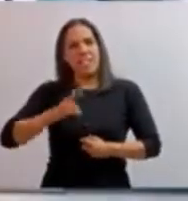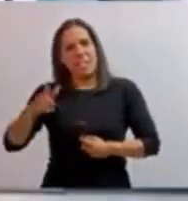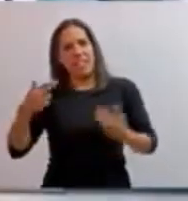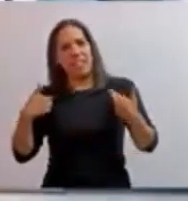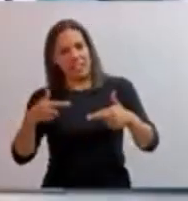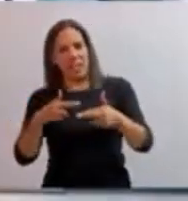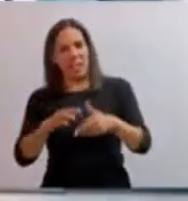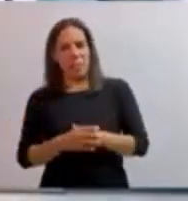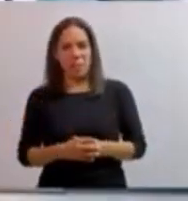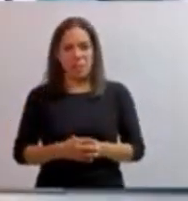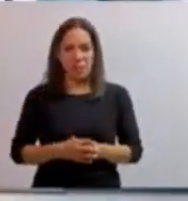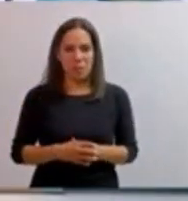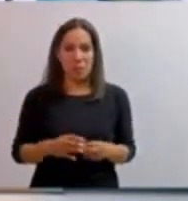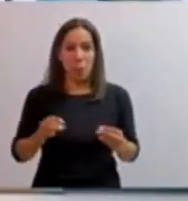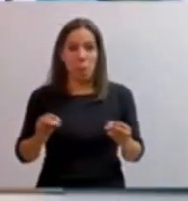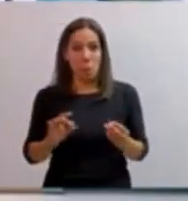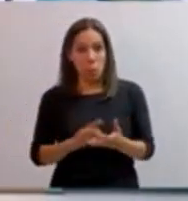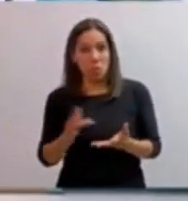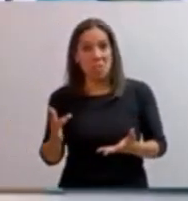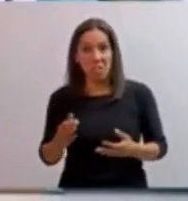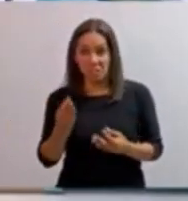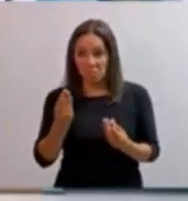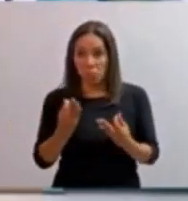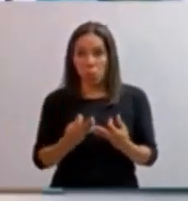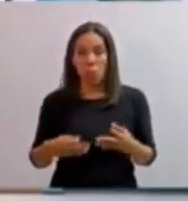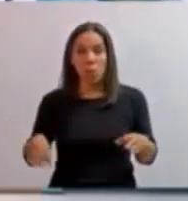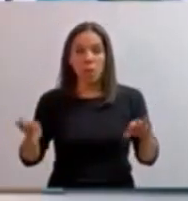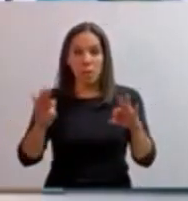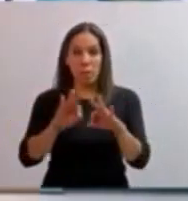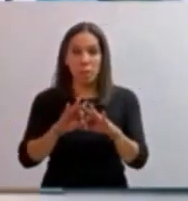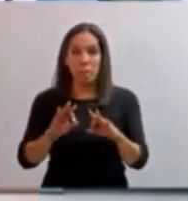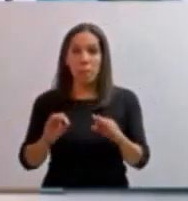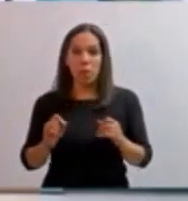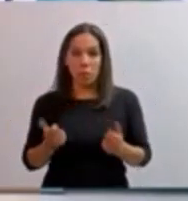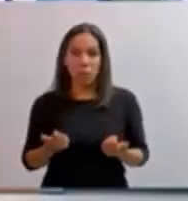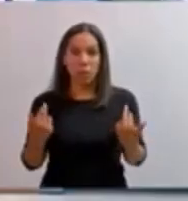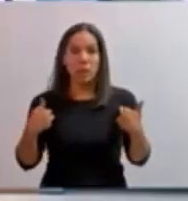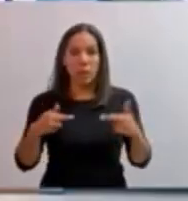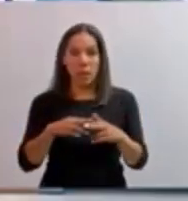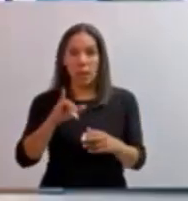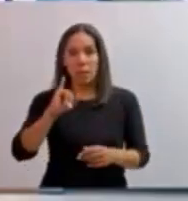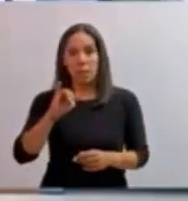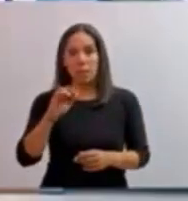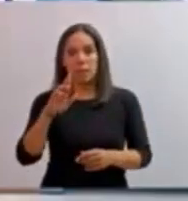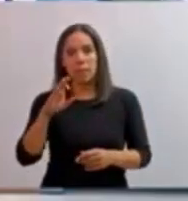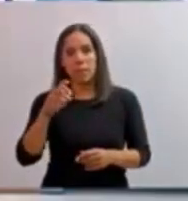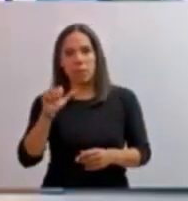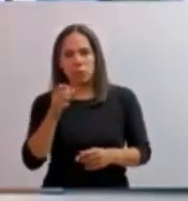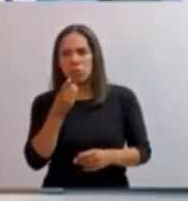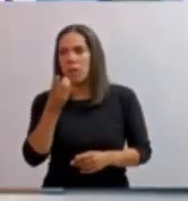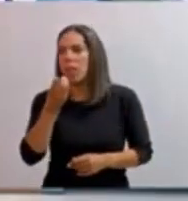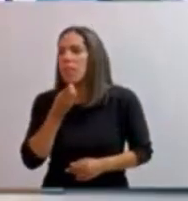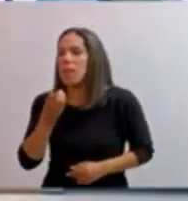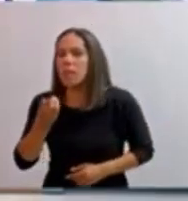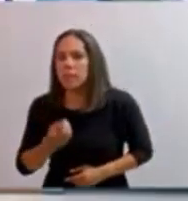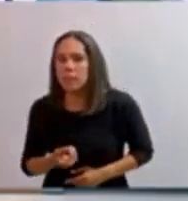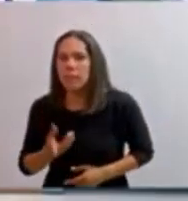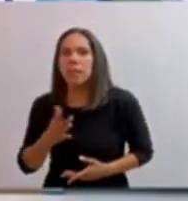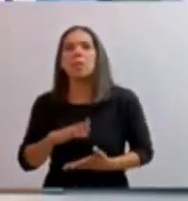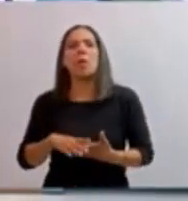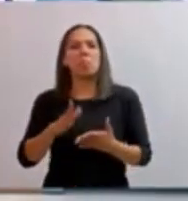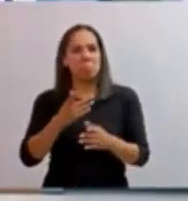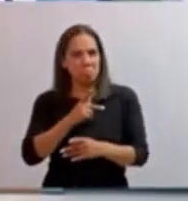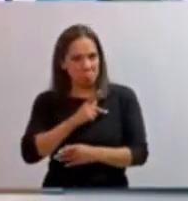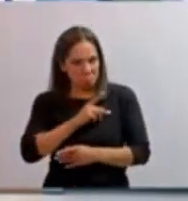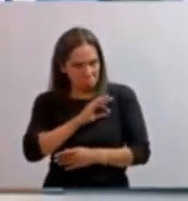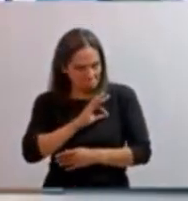gracias. Ok, unos puntos muy importantes que nos menciona ahí la maestra Rosa Irene, muy precisos, que nos pueden ayudar, o les